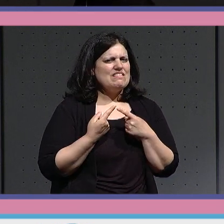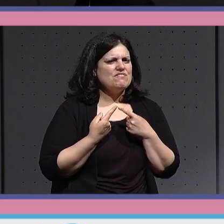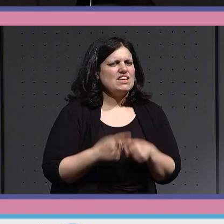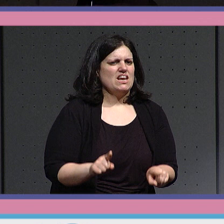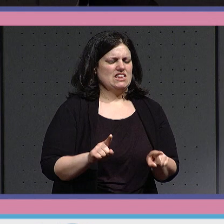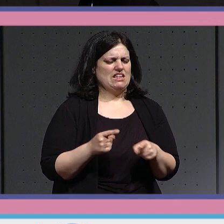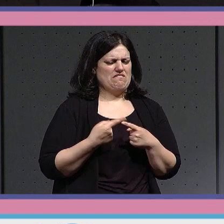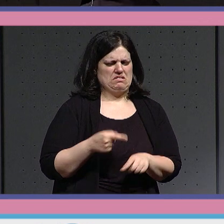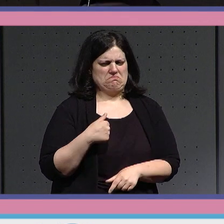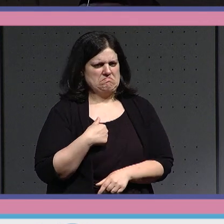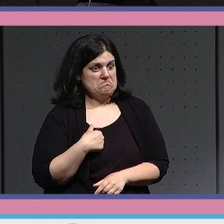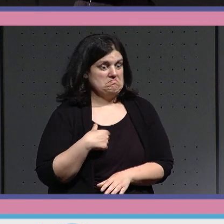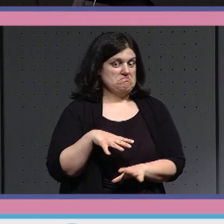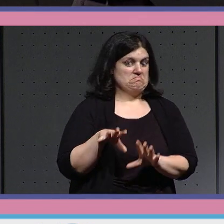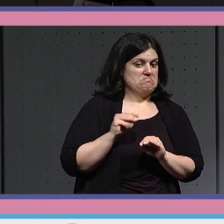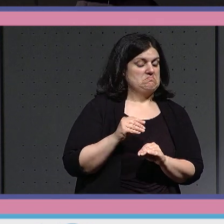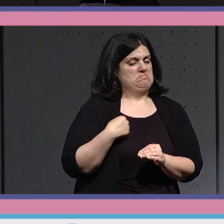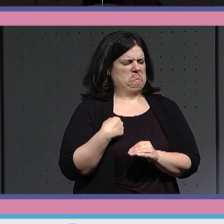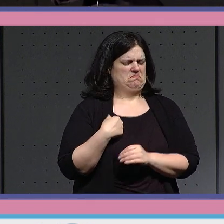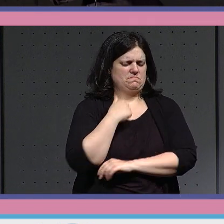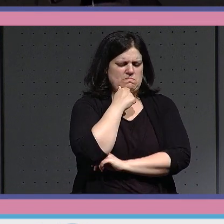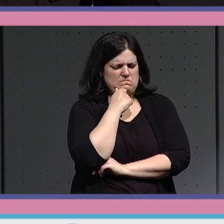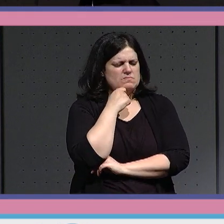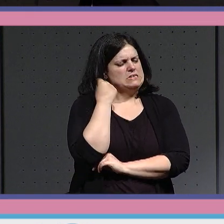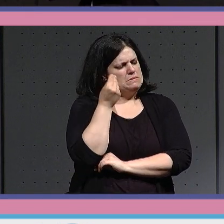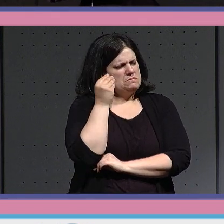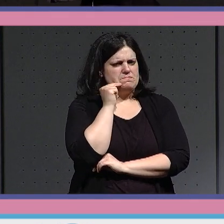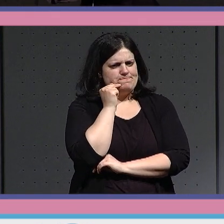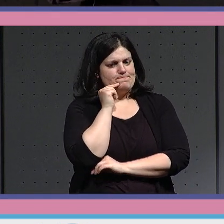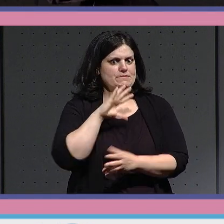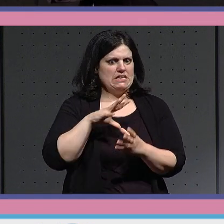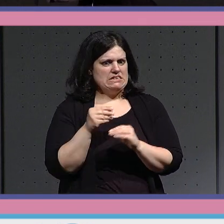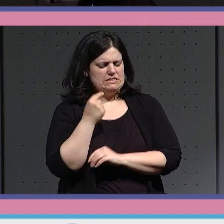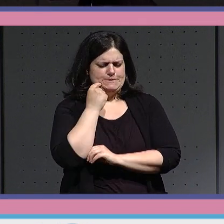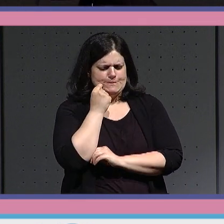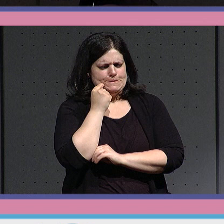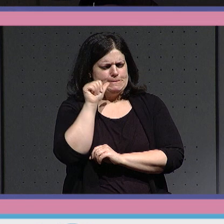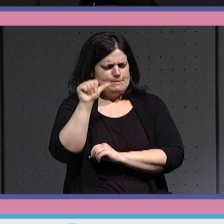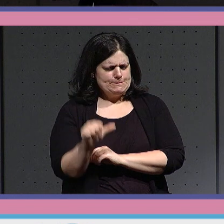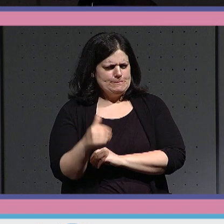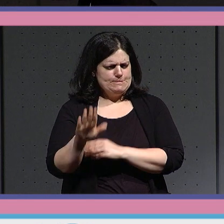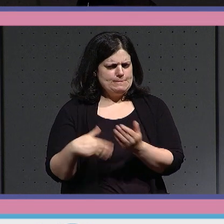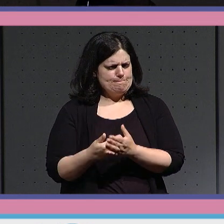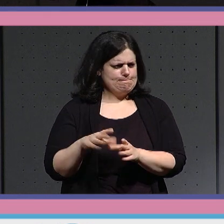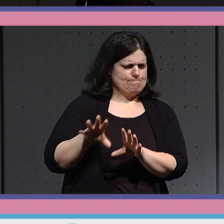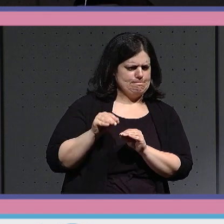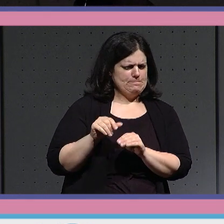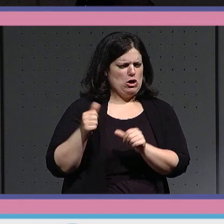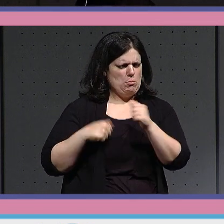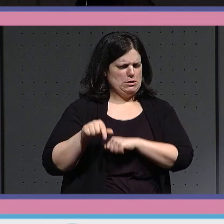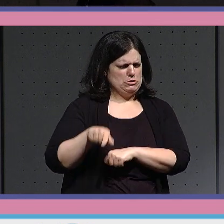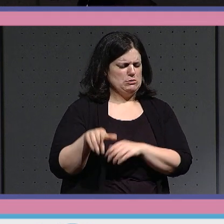muchas veces, para la que uno necesita poner la oreja de determinada forma y adaptarse y sentarse a escuchar, y que tienen